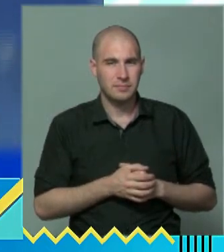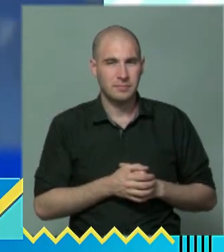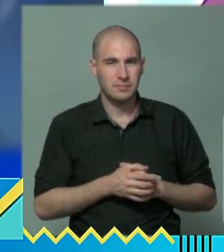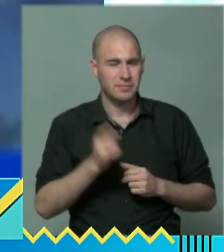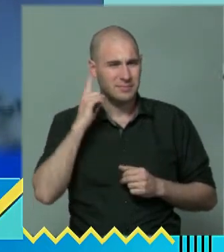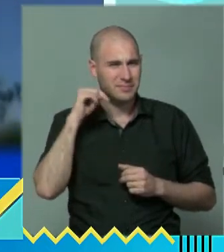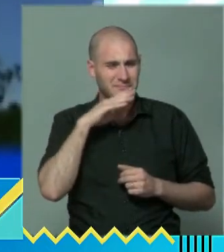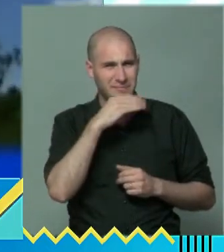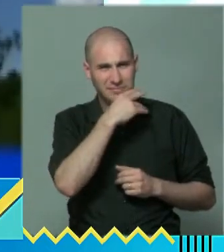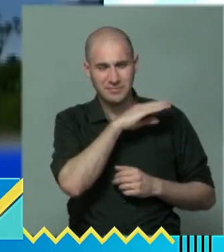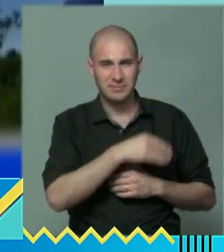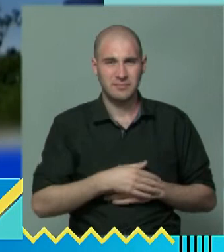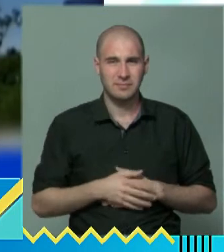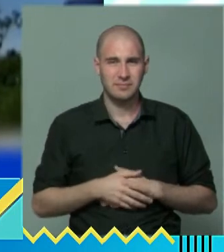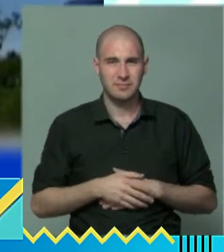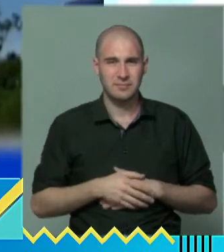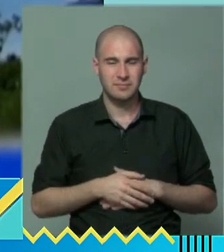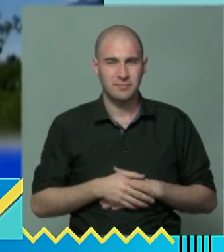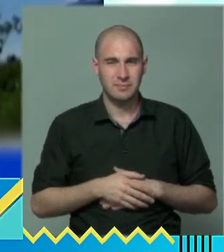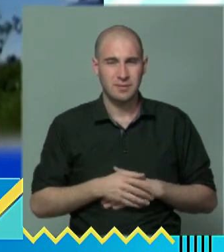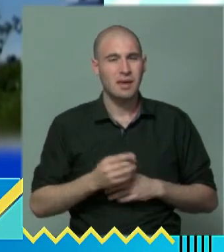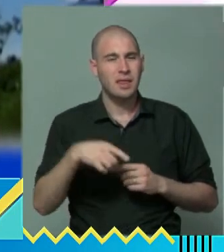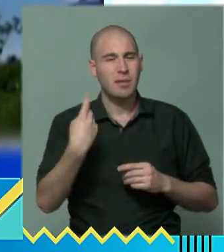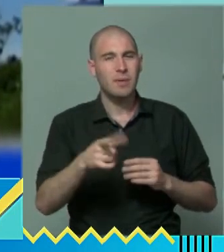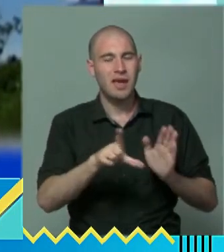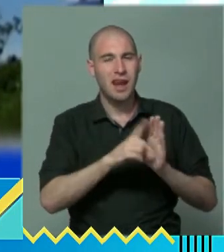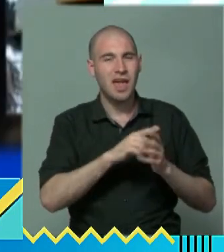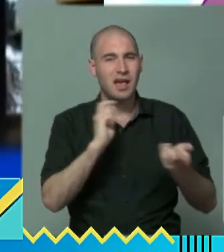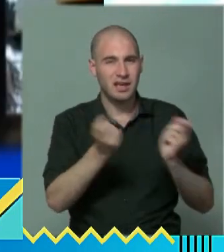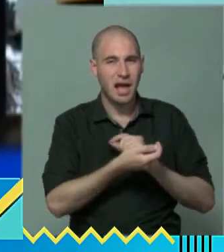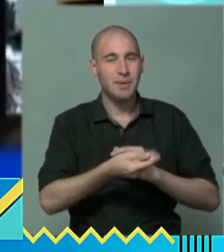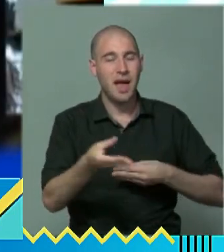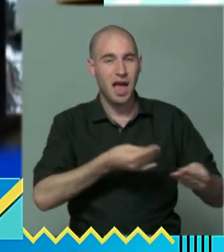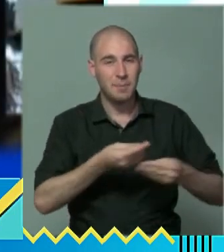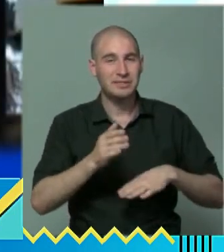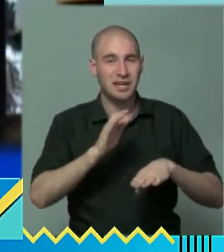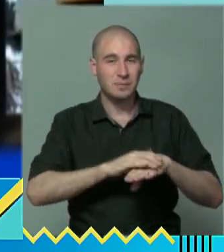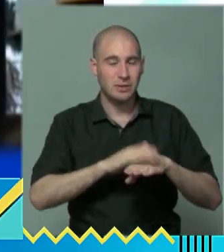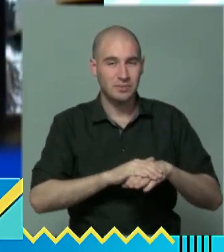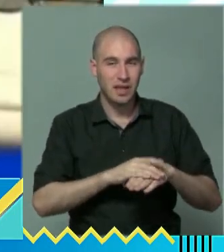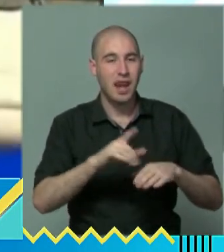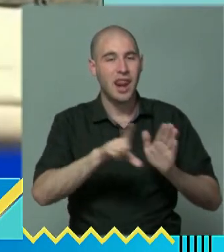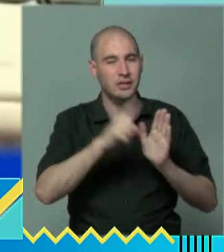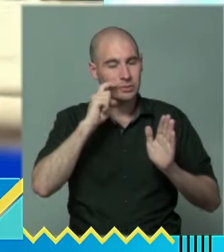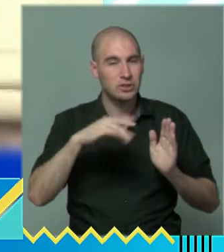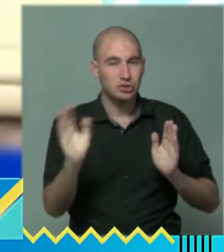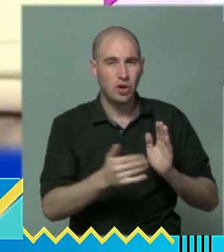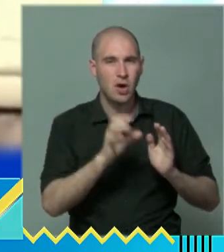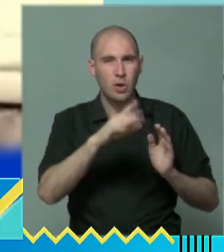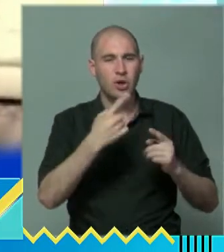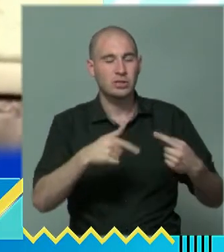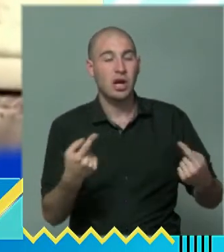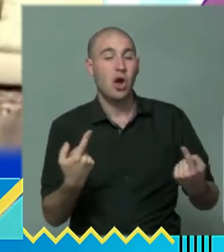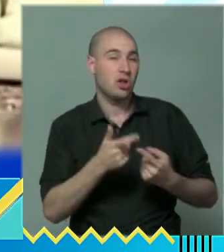jurídica. A raíz de eso se reformó la ley y se estableció que las empresas iban a ser responsables por todos los delitos, salvo que se dijera lo